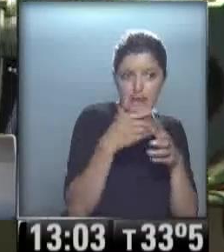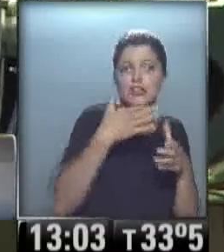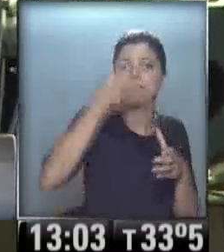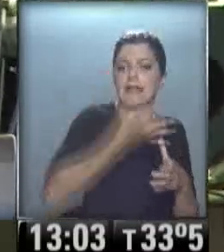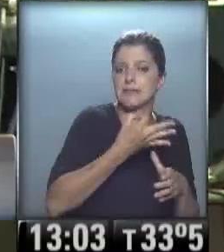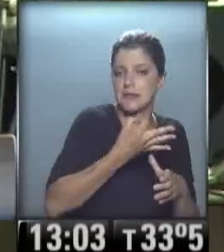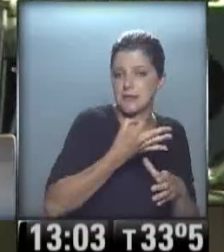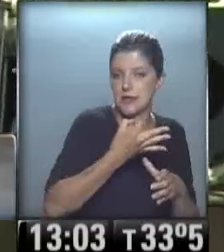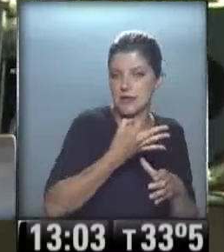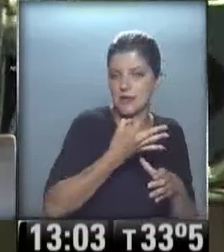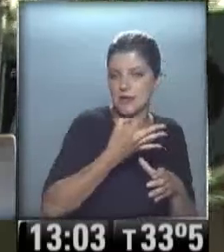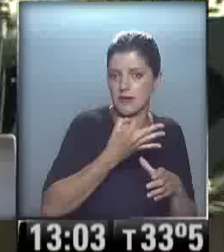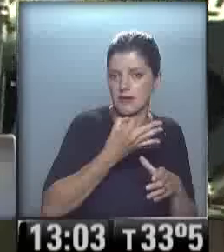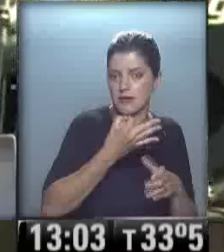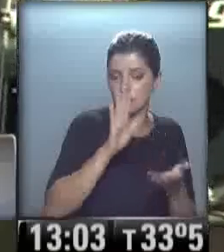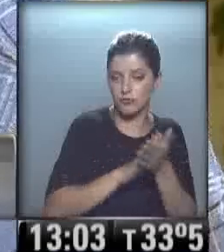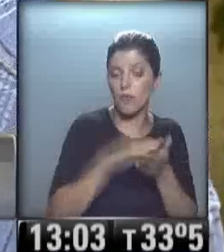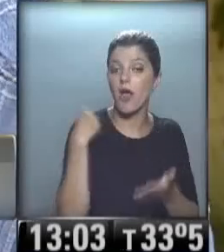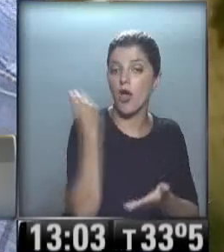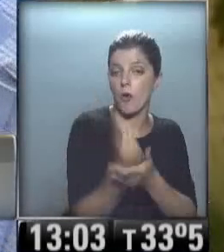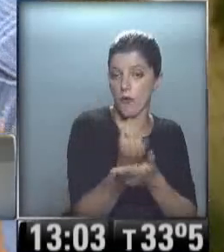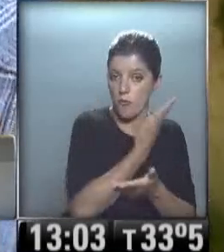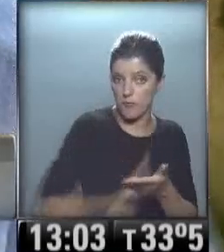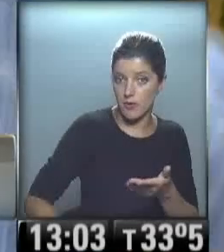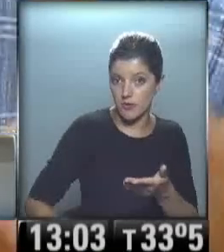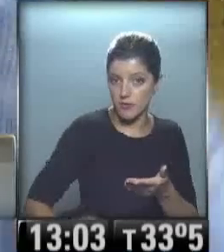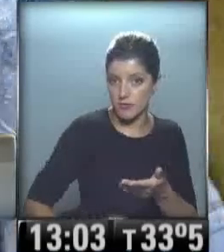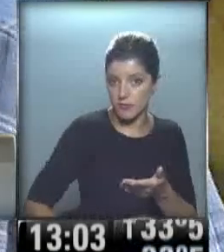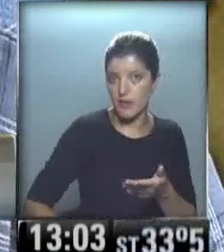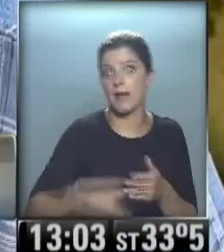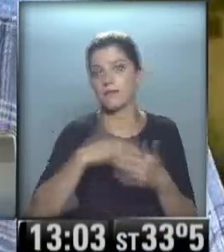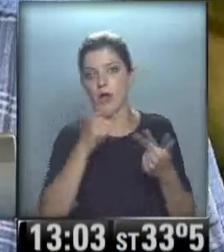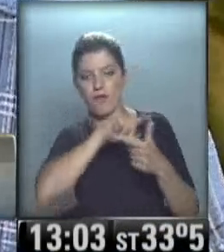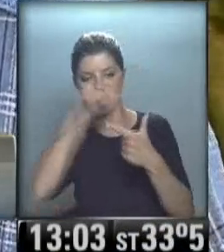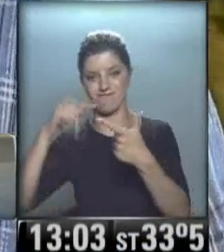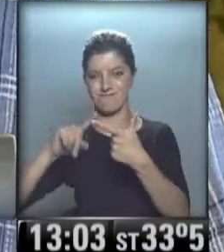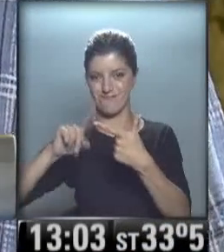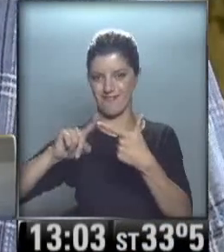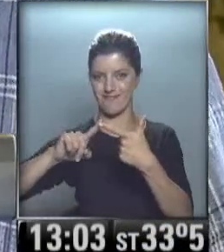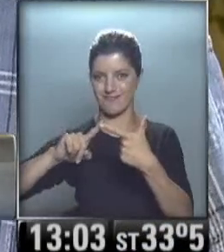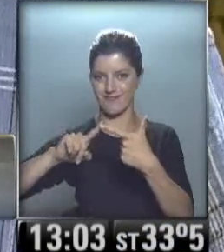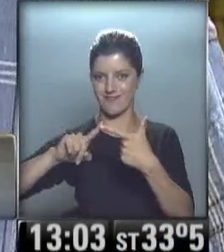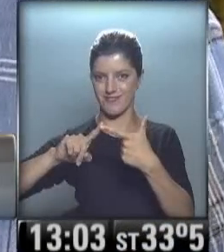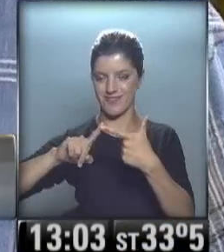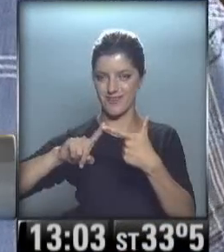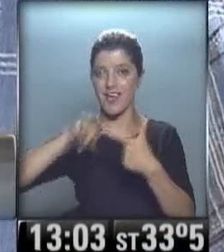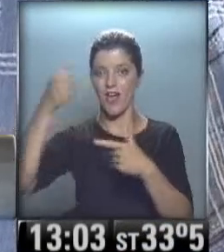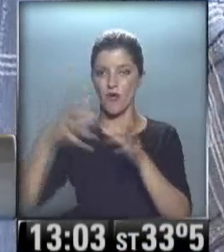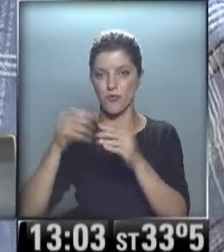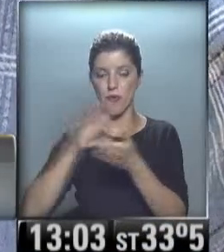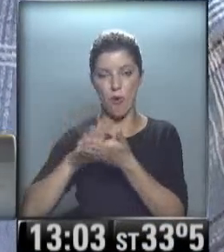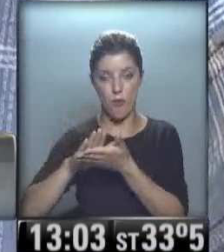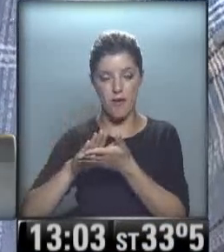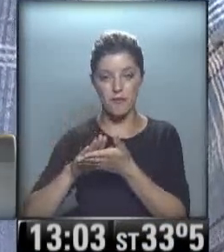poderes de veto vía el sistema electoral binominal y vía las leyes de corum calificado en cambio bachelet eh Y la nueva mayoría lo que expresa es